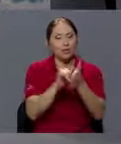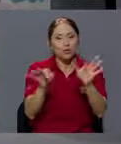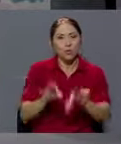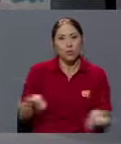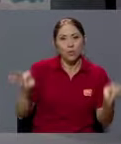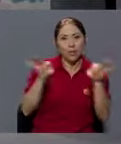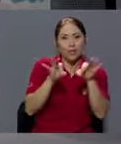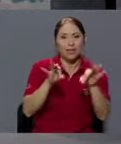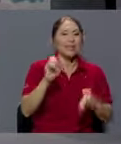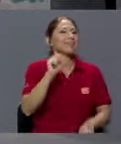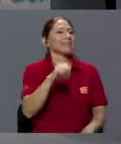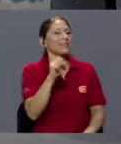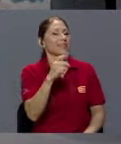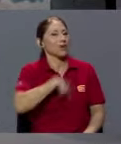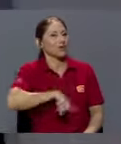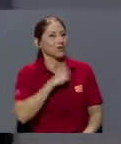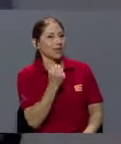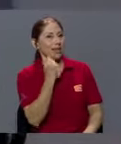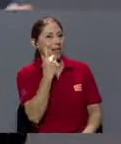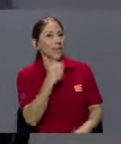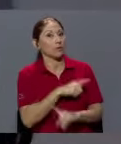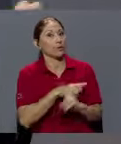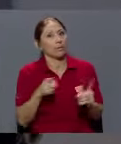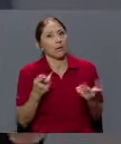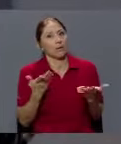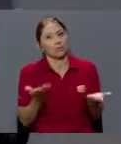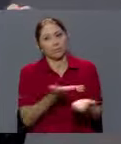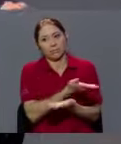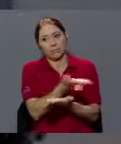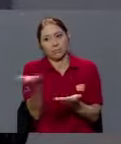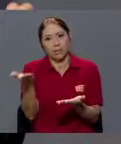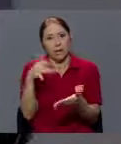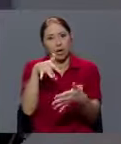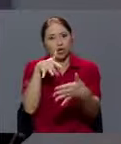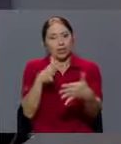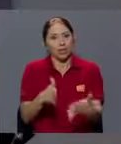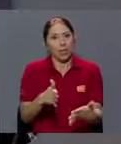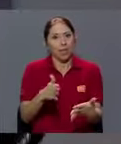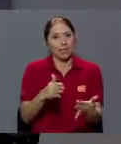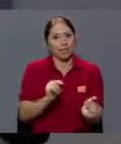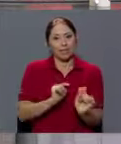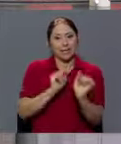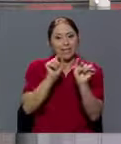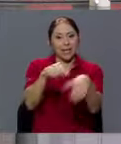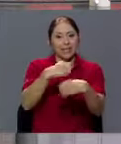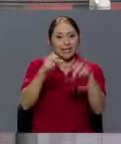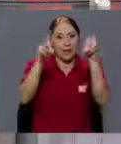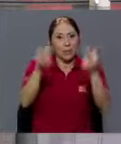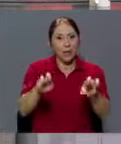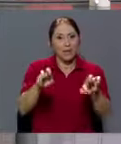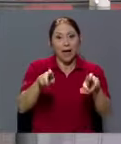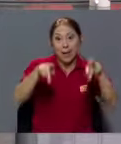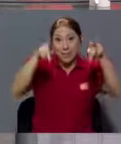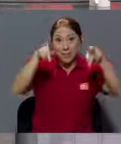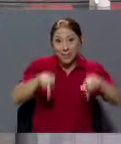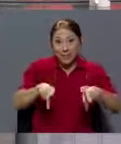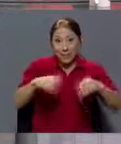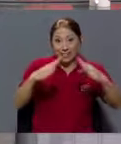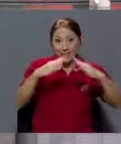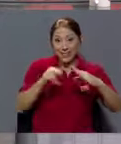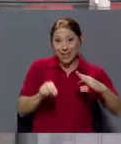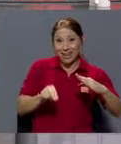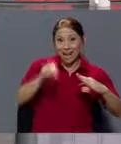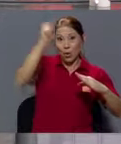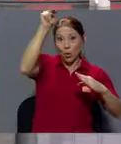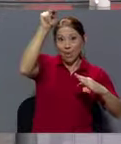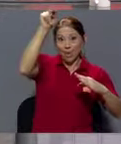claro, pero lo cierto es que hay una desigualdad que hace que los estudiantes estén llegando a presentar la prueba, Claro. los de la zona norte, como si